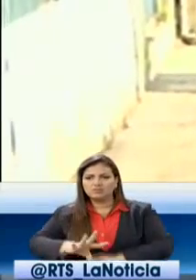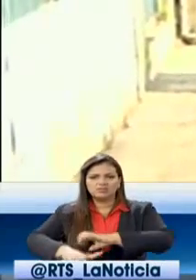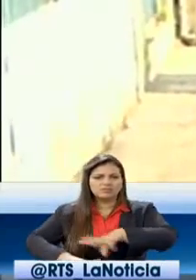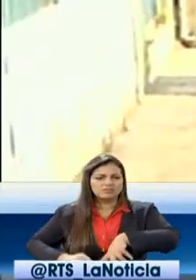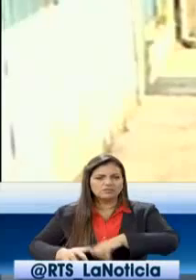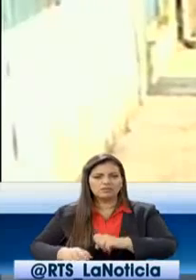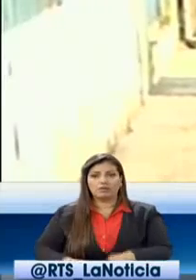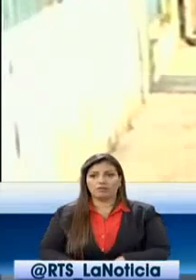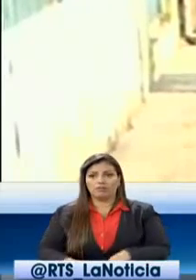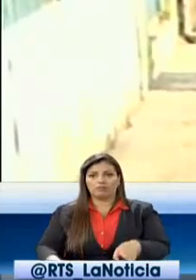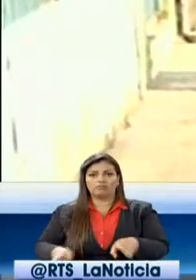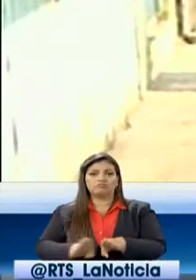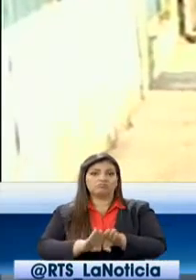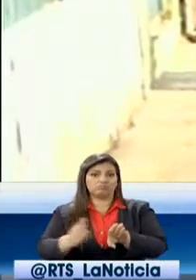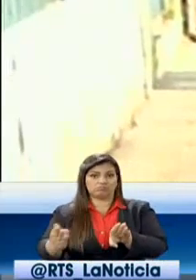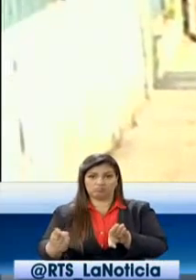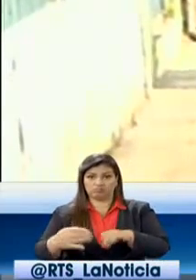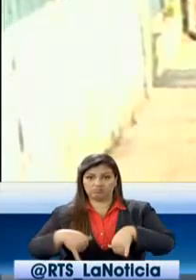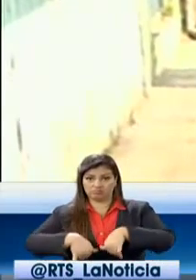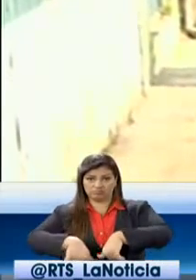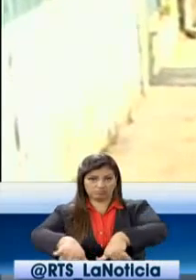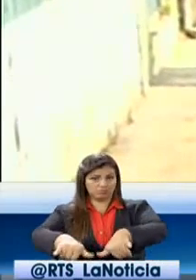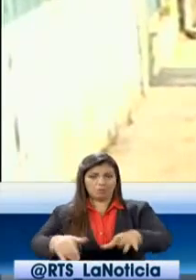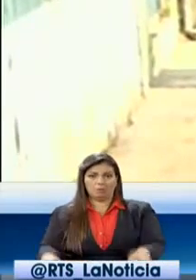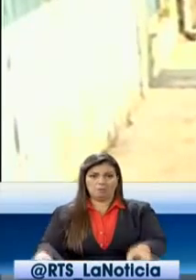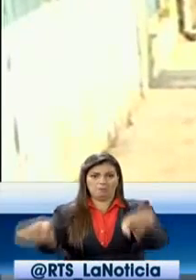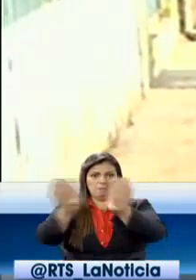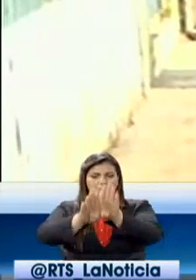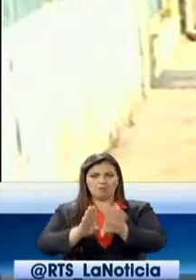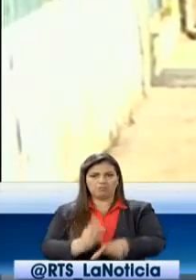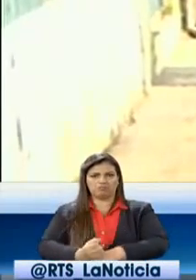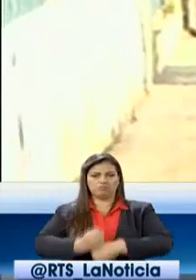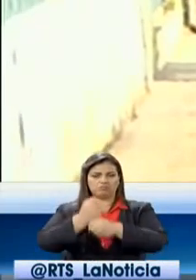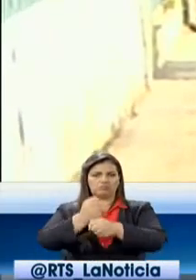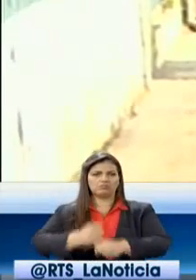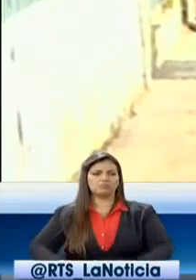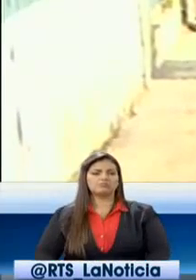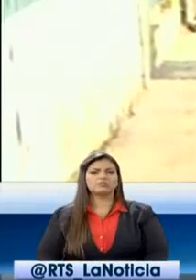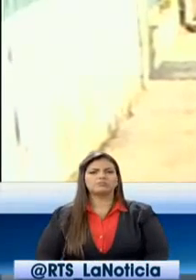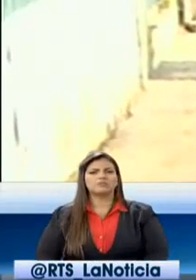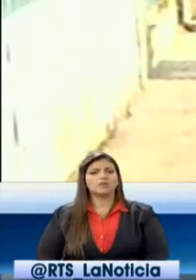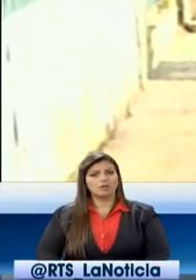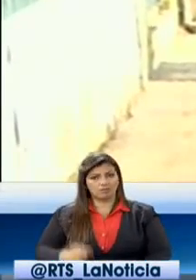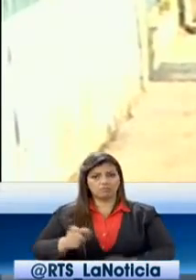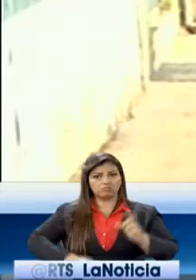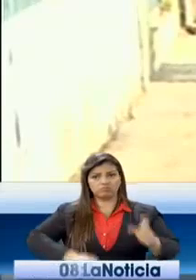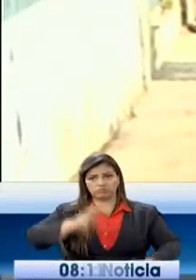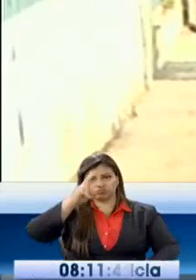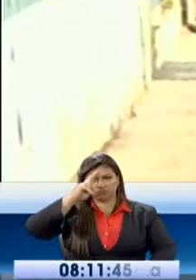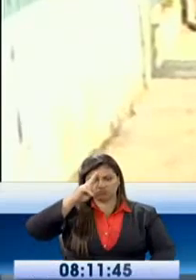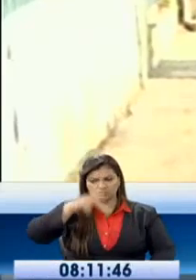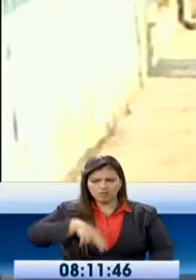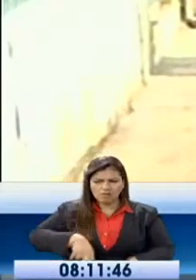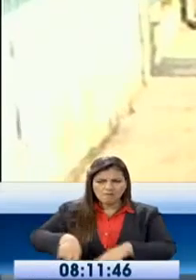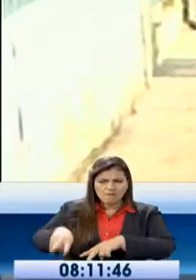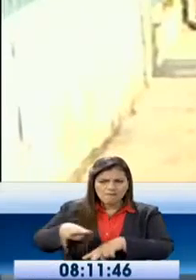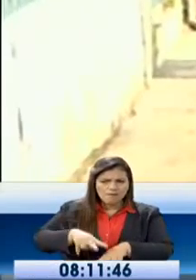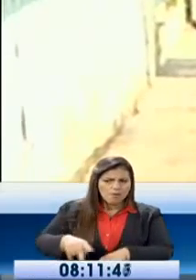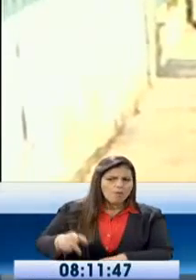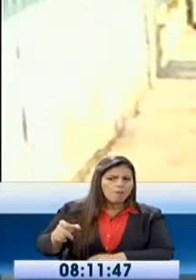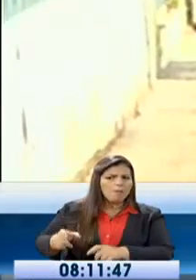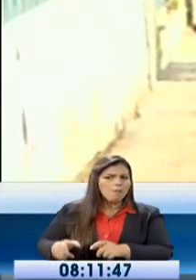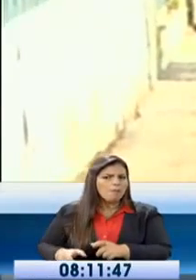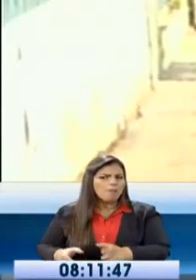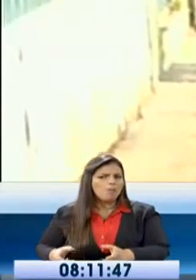está aprovechando aglomeraciones de personas, por ejemplo, que lleguen visitas a una casa o que tengan las puertas abiertas o las